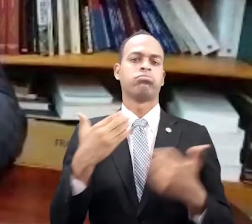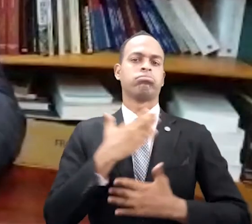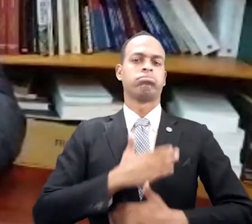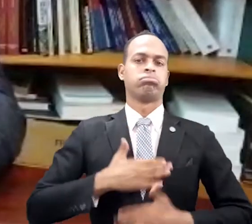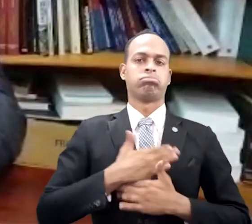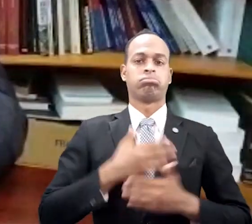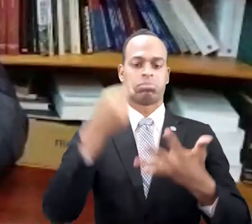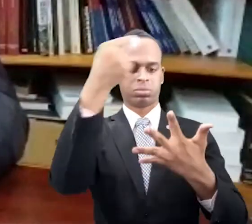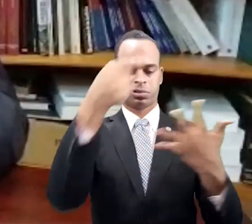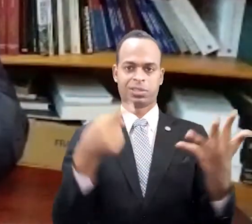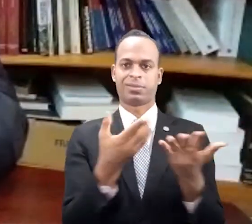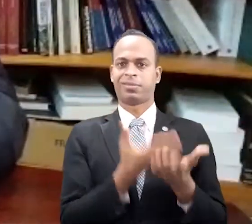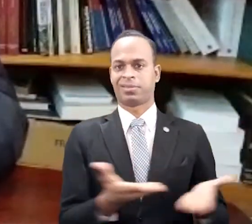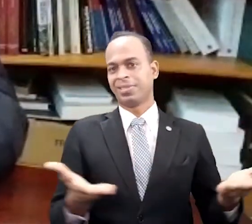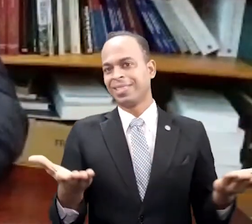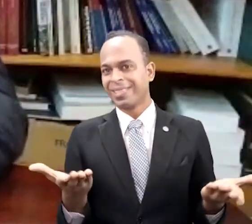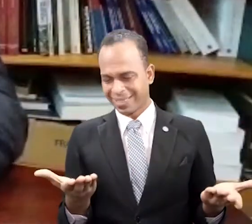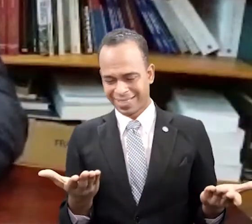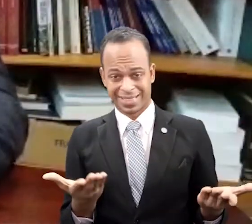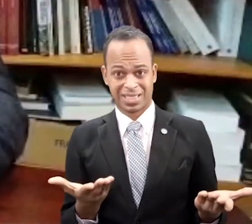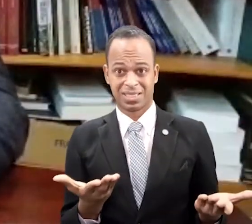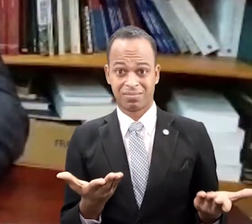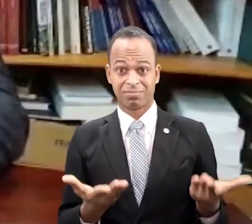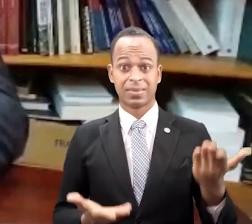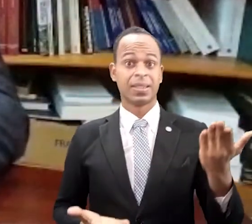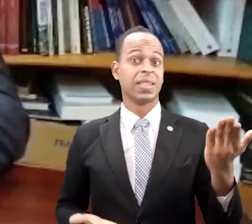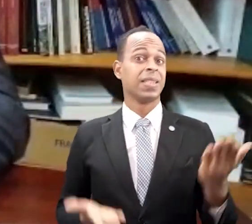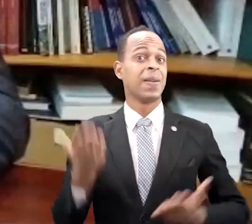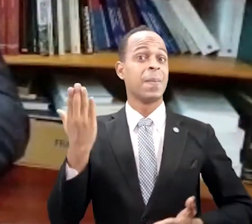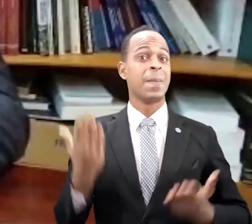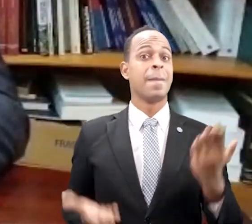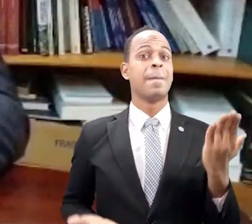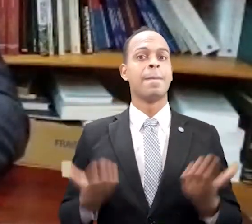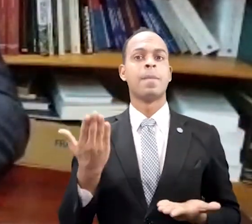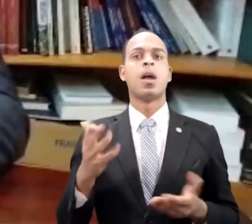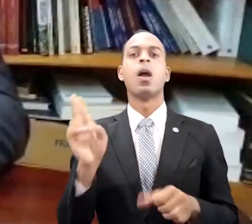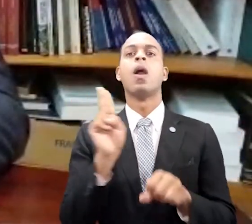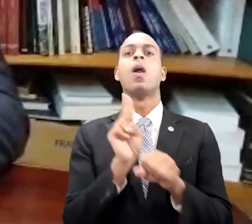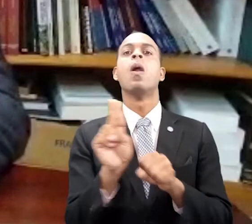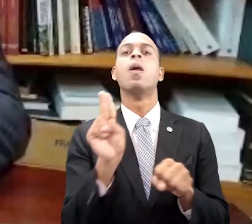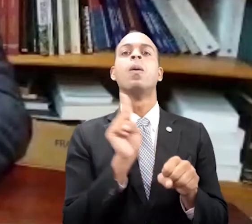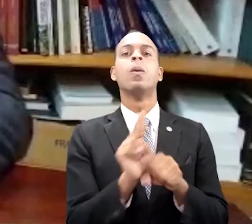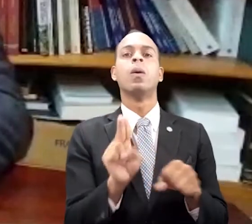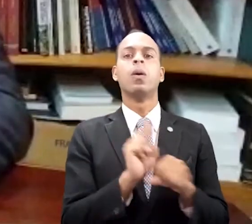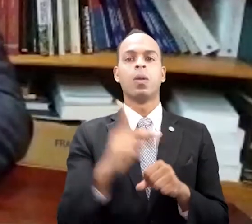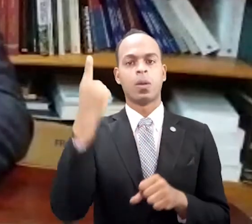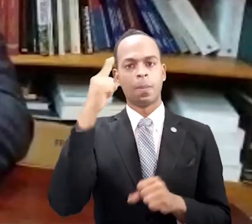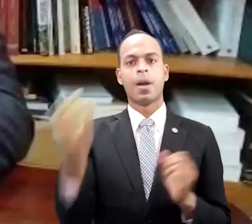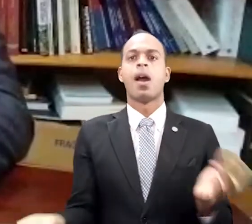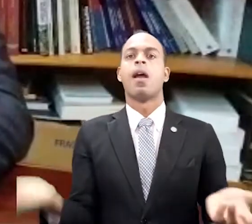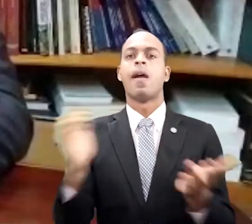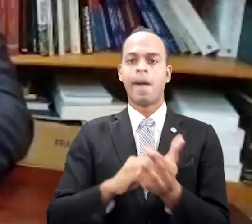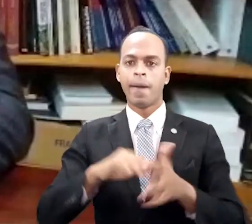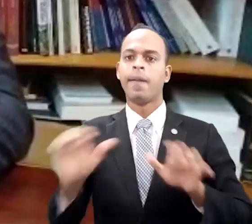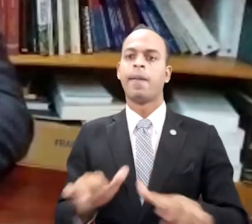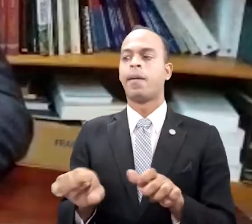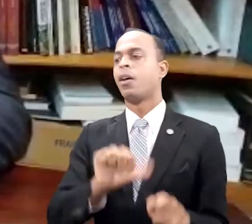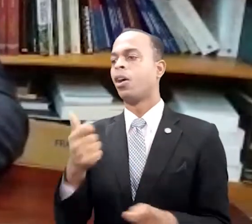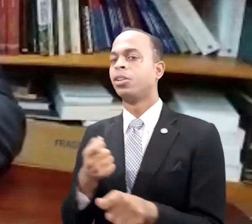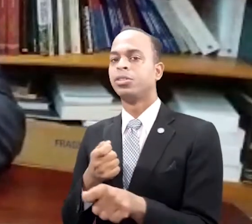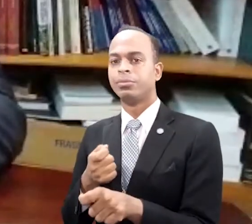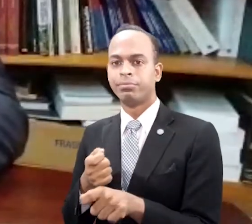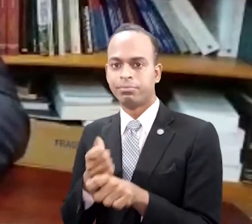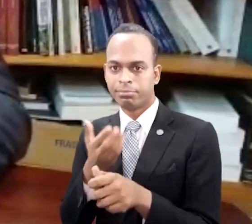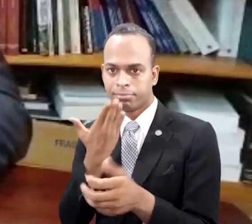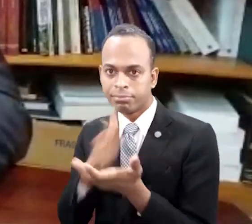a gozar de esos bienes y posiblemente a utilizarlo para cometer